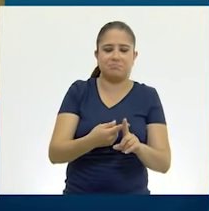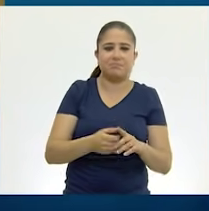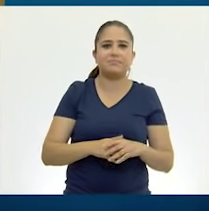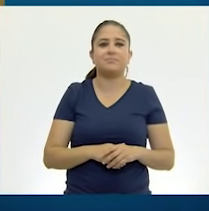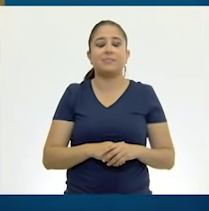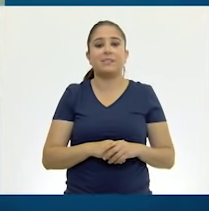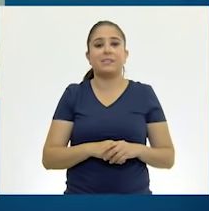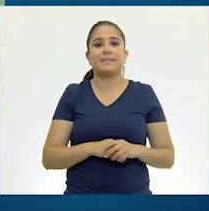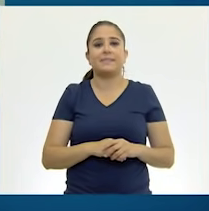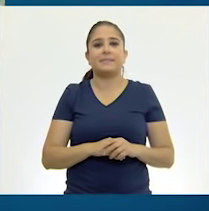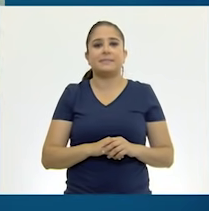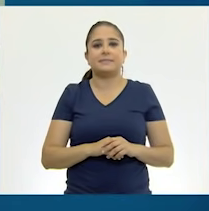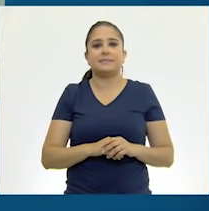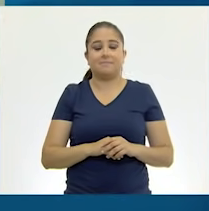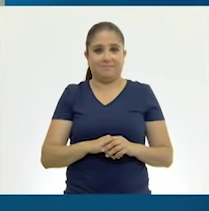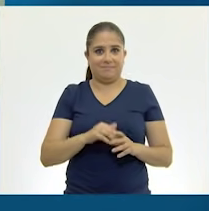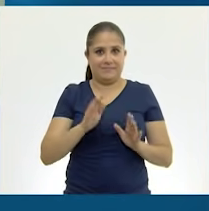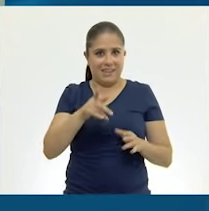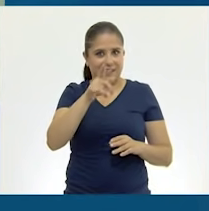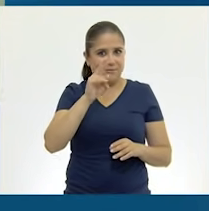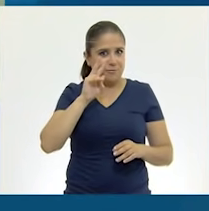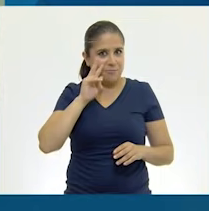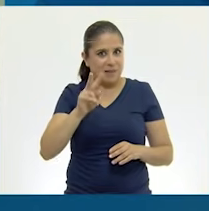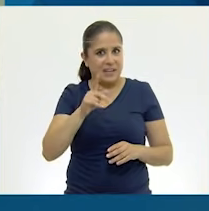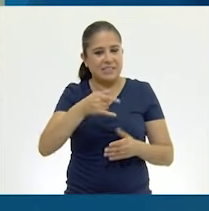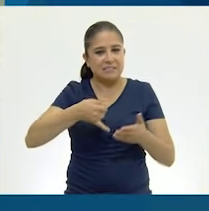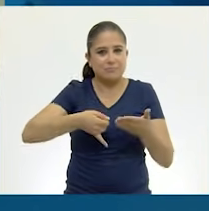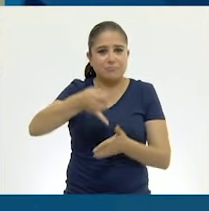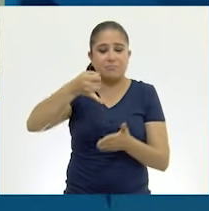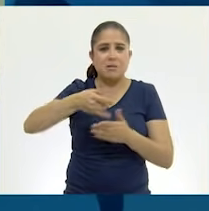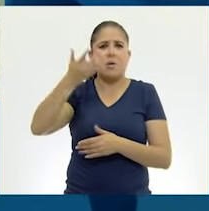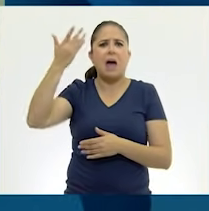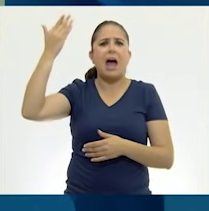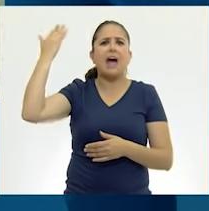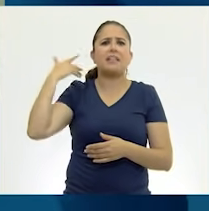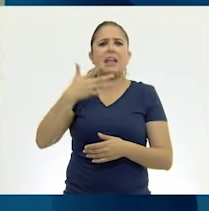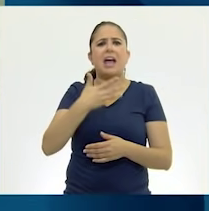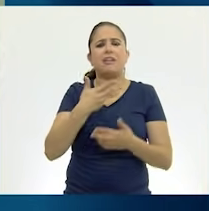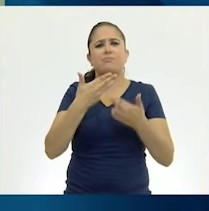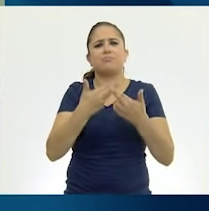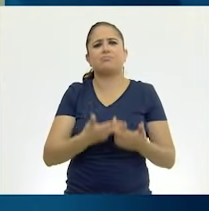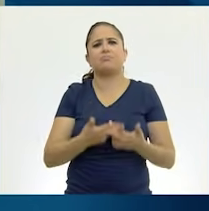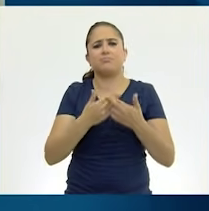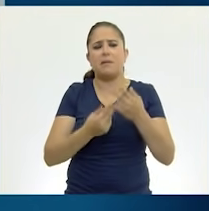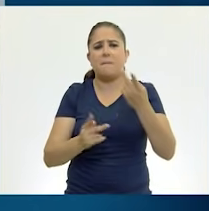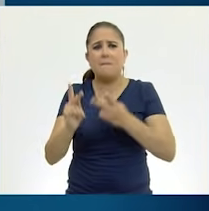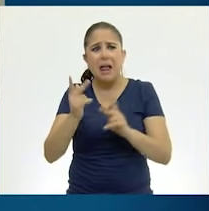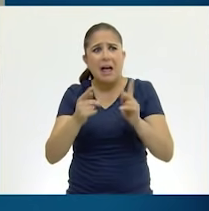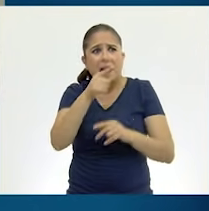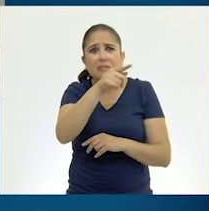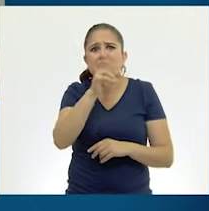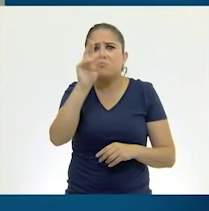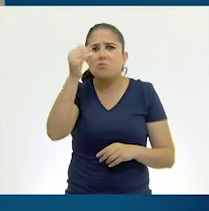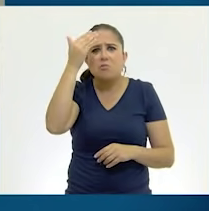la habías visto. Ya no se cosecha, eso se hacía antes. Mucha gente ni la conoce.